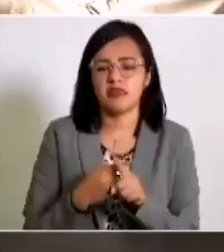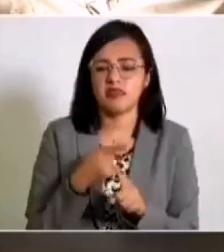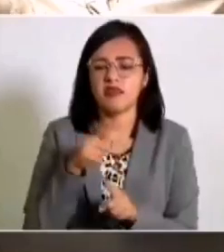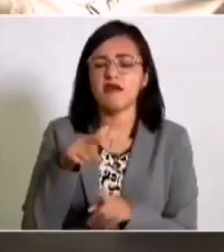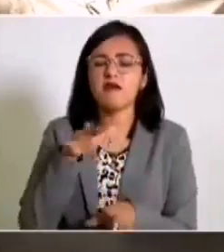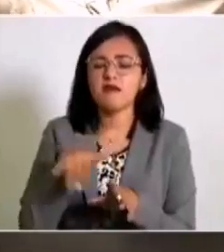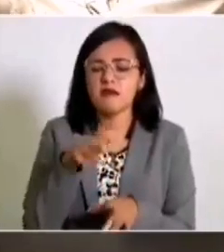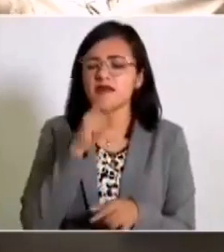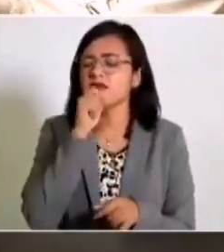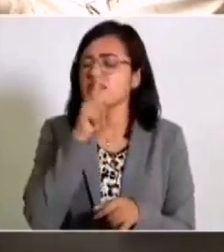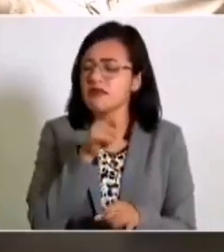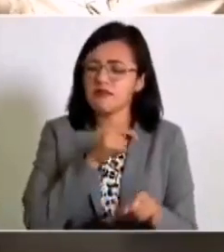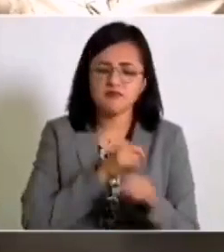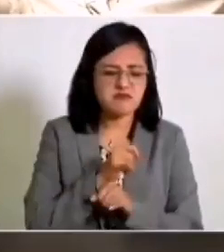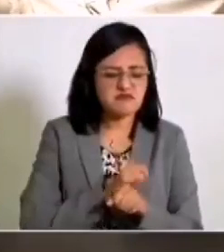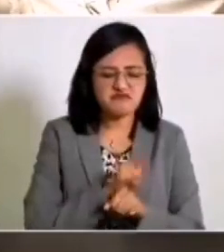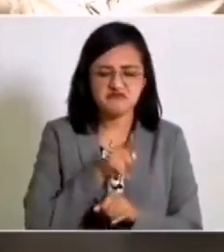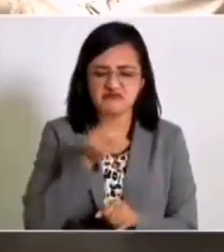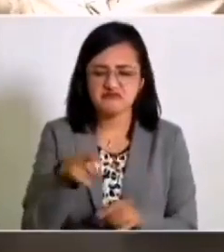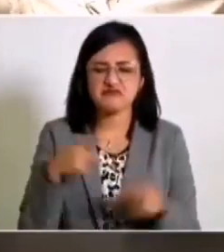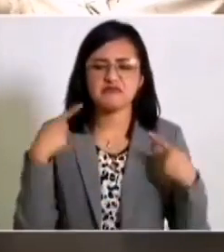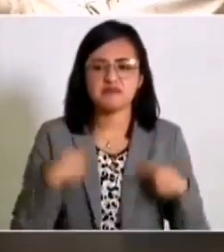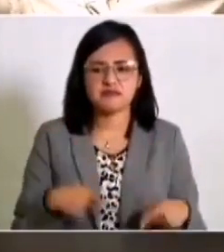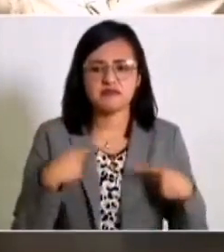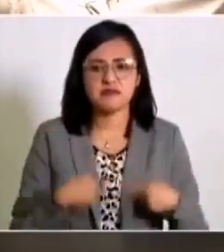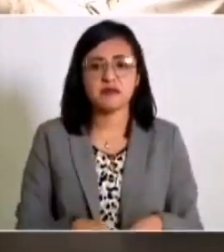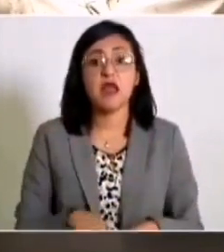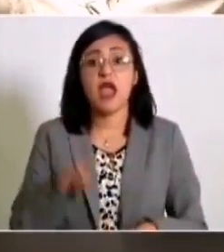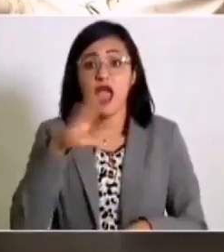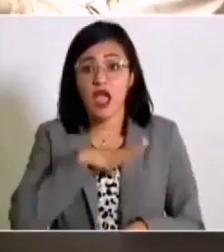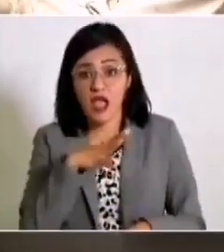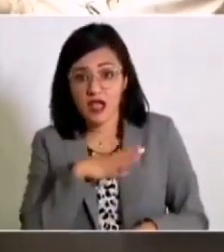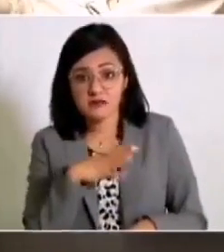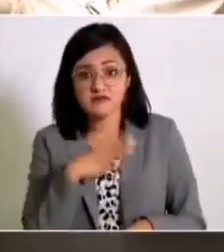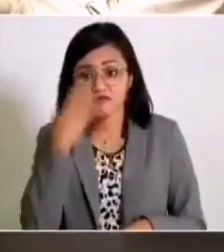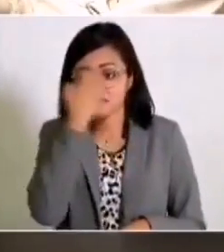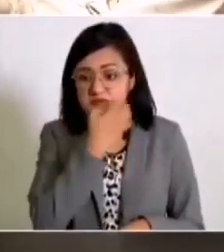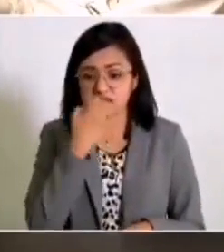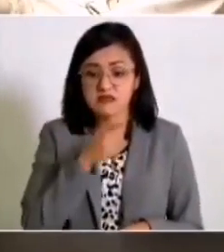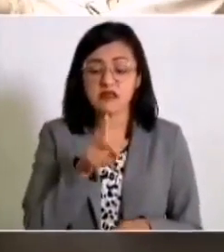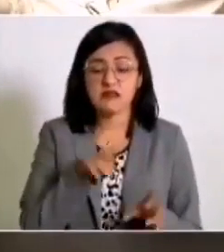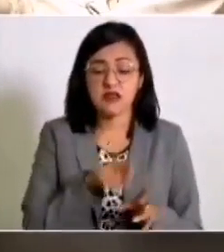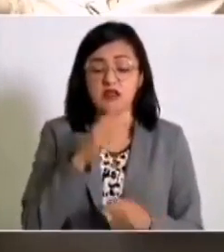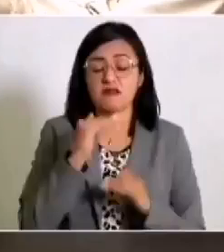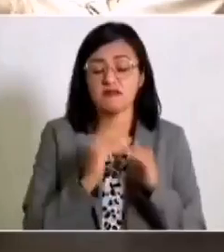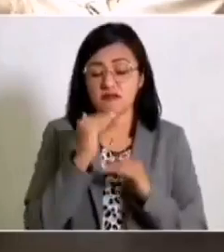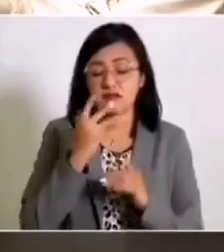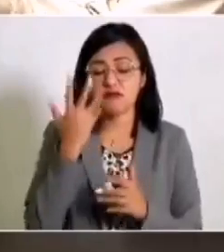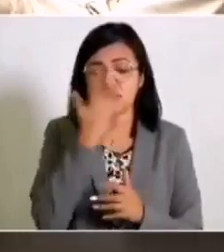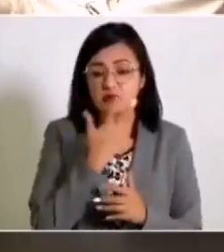en este procedimiento, si hay examen de alcoholemia, si no hay examen de alcoholemia,